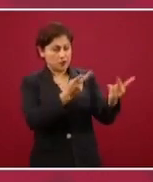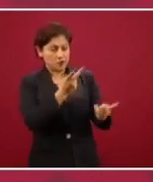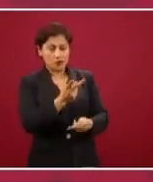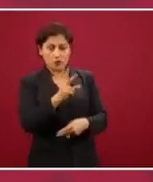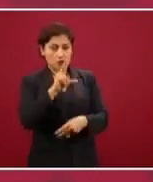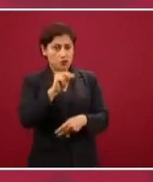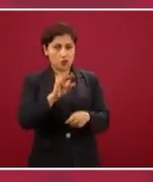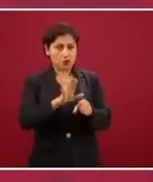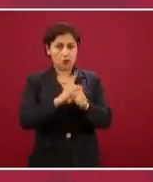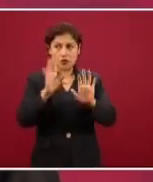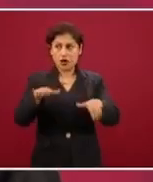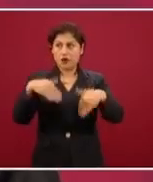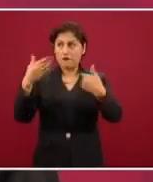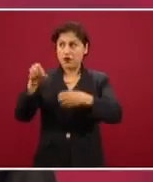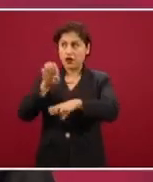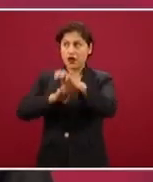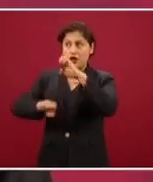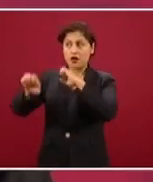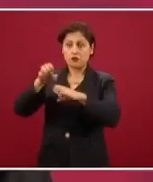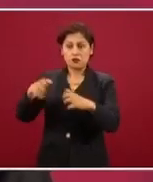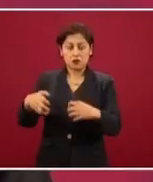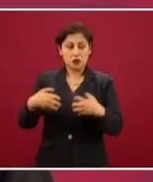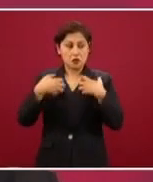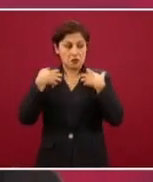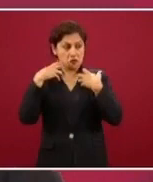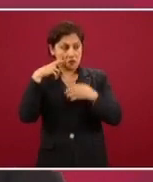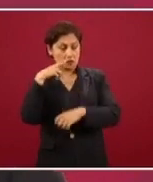los inversionistas. Pues no,